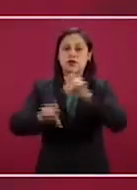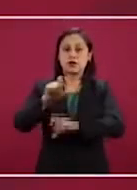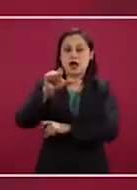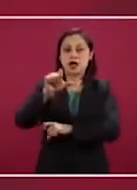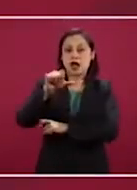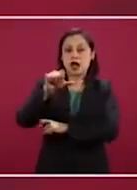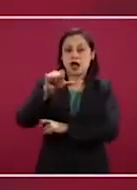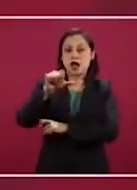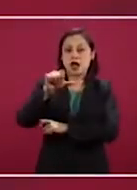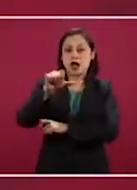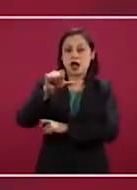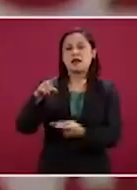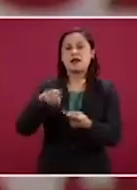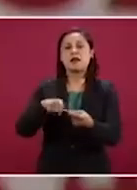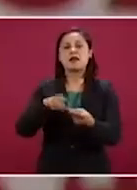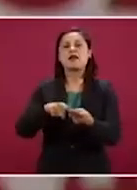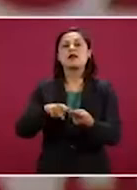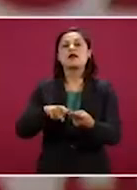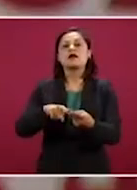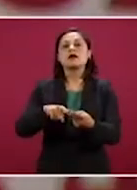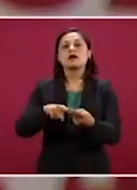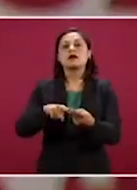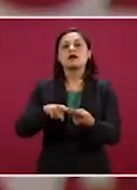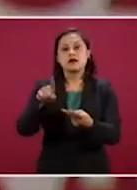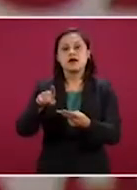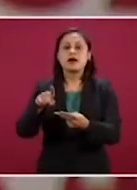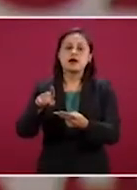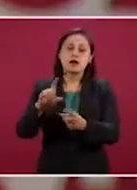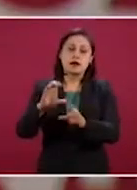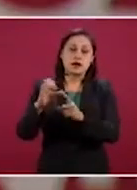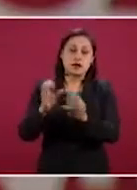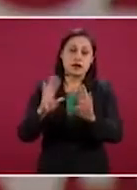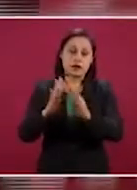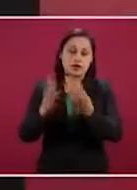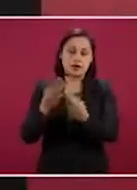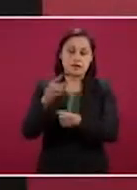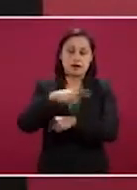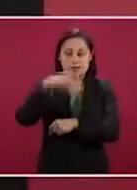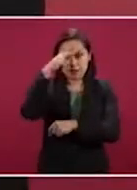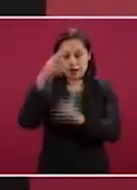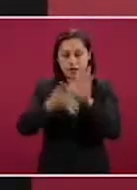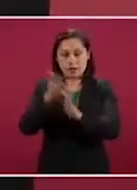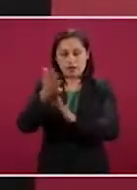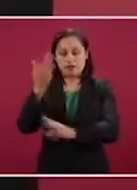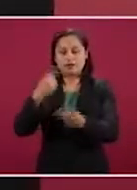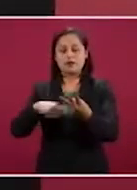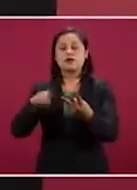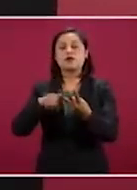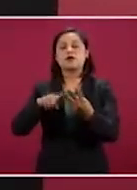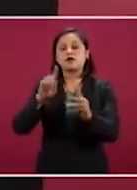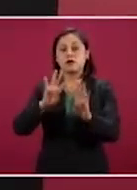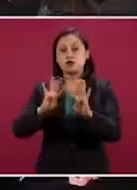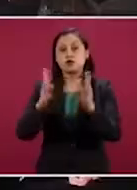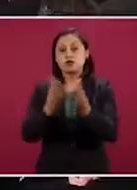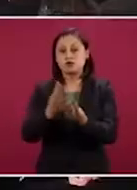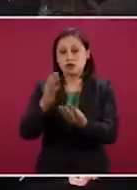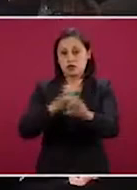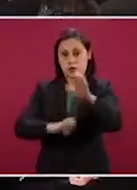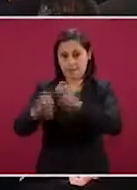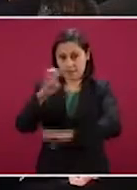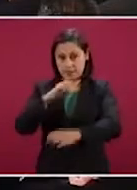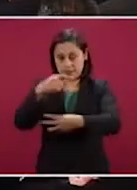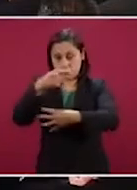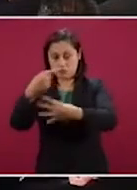a la Cámara Mexicana de la Industria de la Construcción, al Consejo Coordinador Empresarial, por supuesto, y a todos los